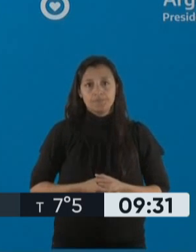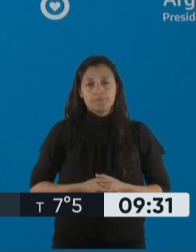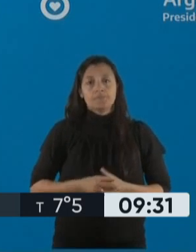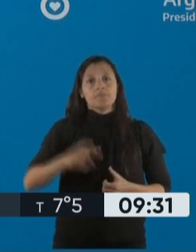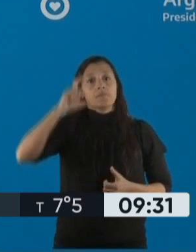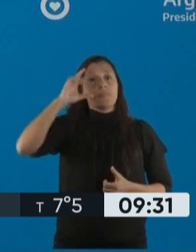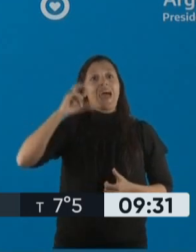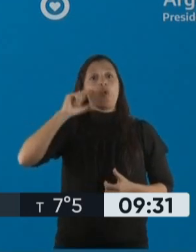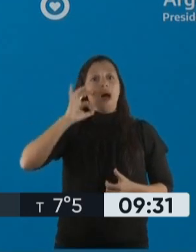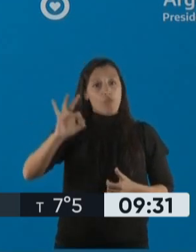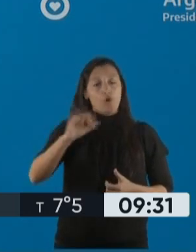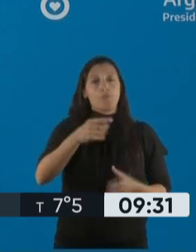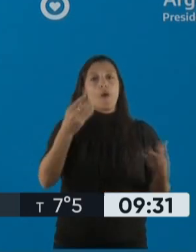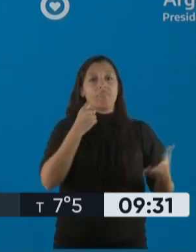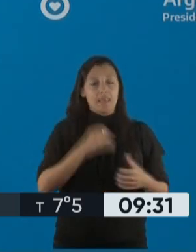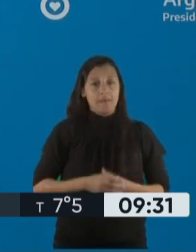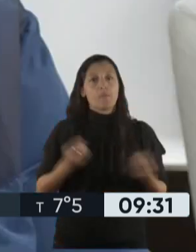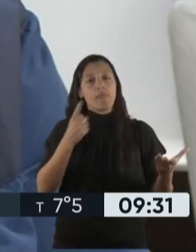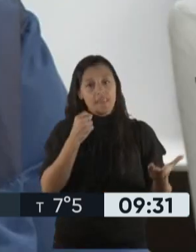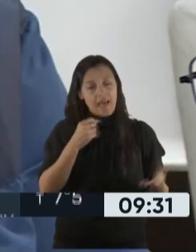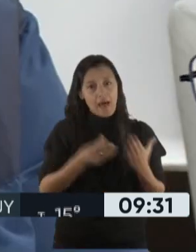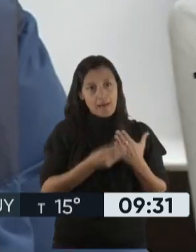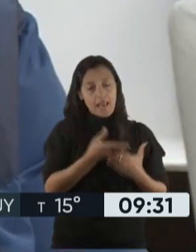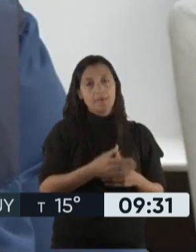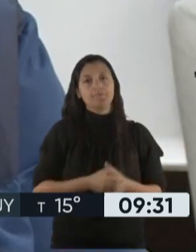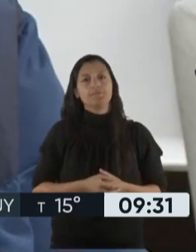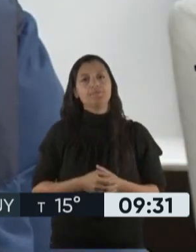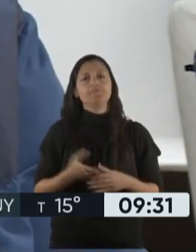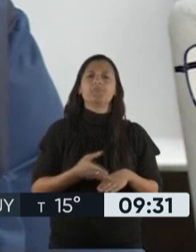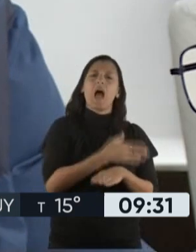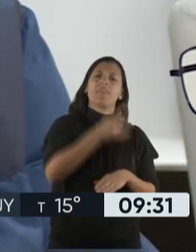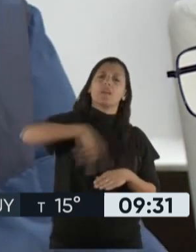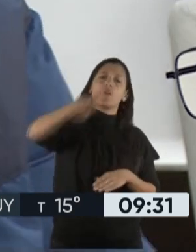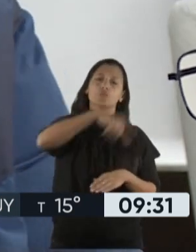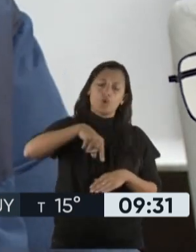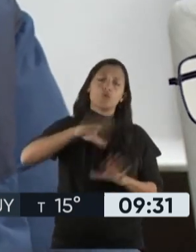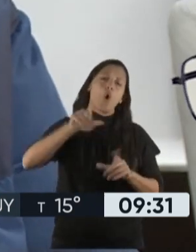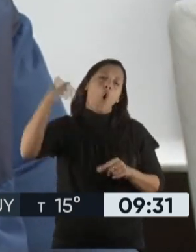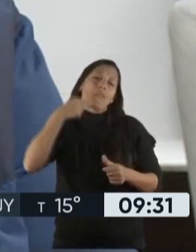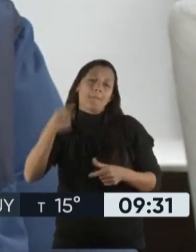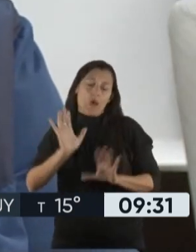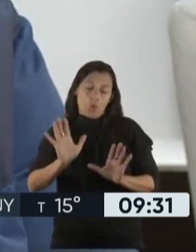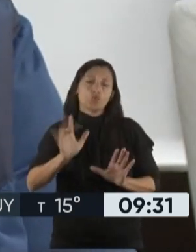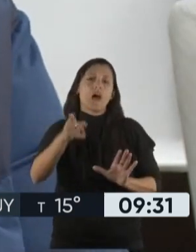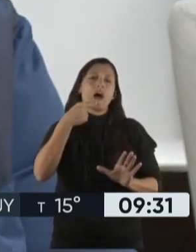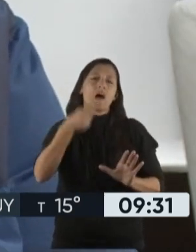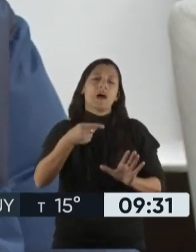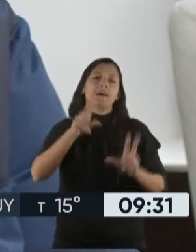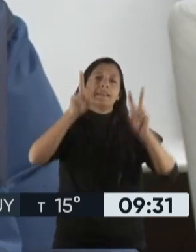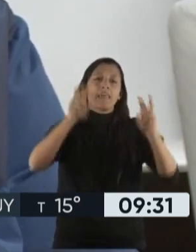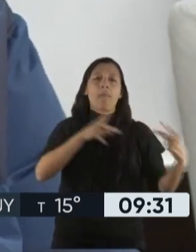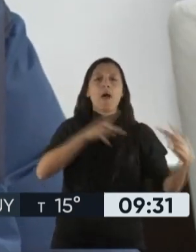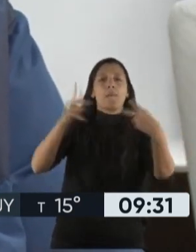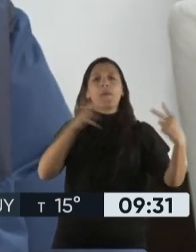Eduardo Menegazzi. Buen día, Eduardo. Sí, buen día, Gabriela. Bueno, antes hablábamos en otra pregunta se abordó el tema de los viajes